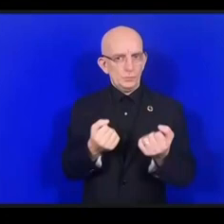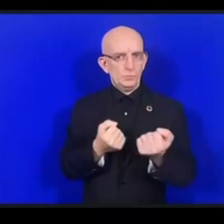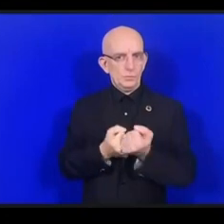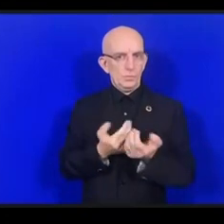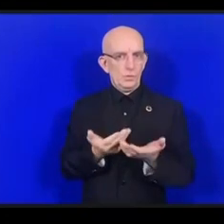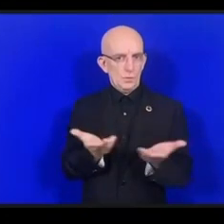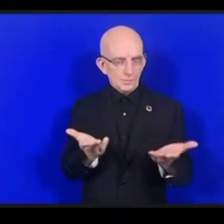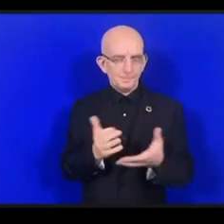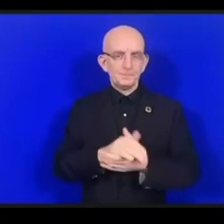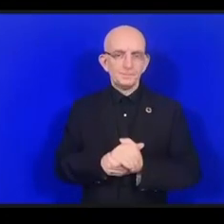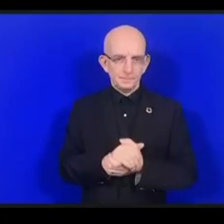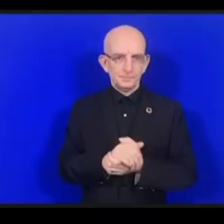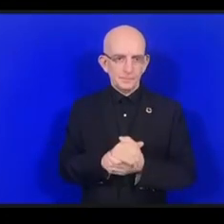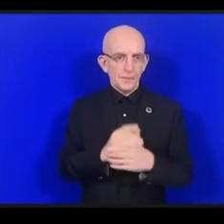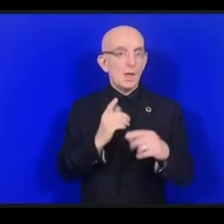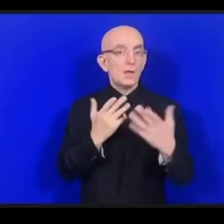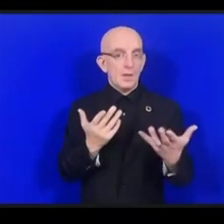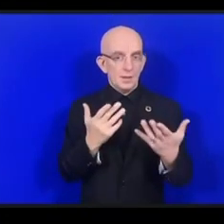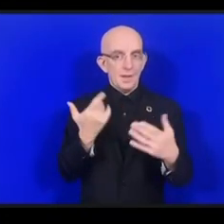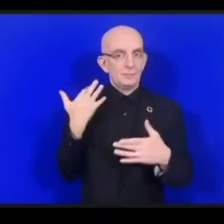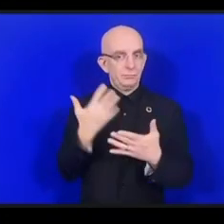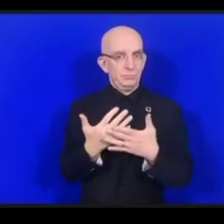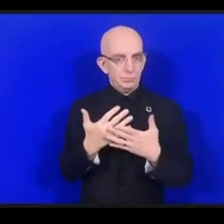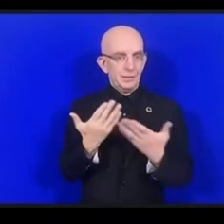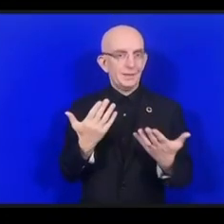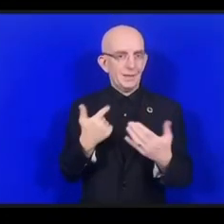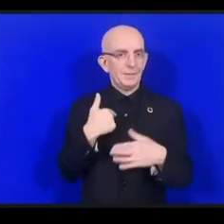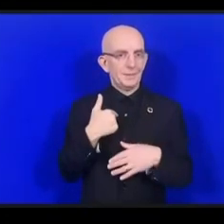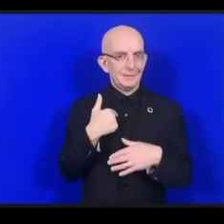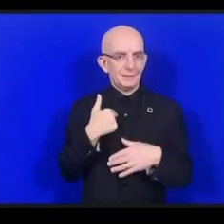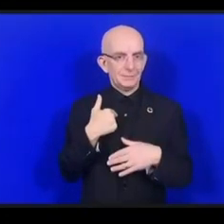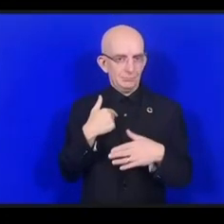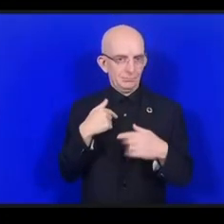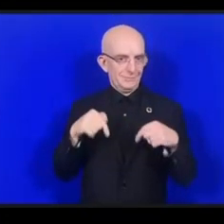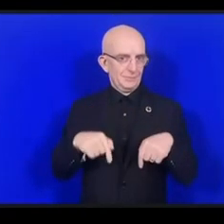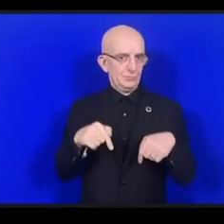de tráfico estudié accesibilidad en la sociedad de rehabilitación de